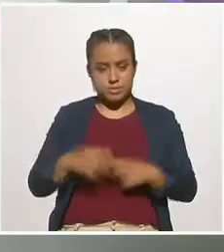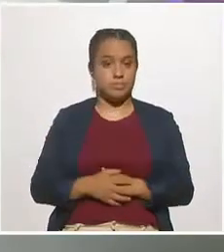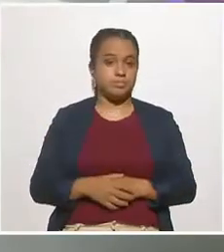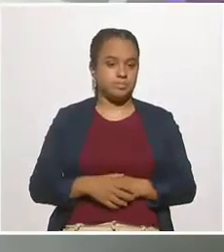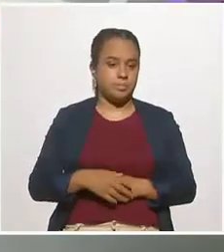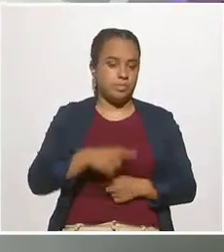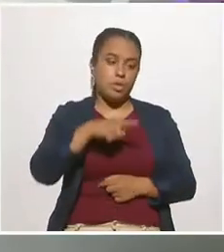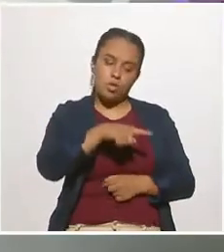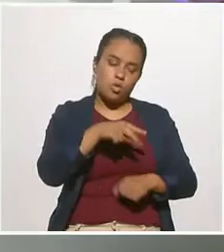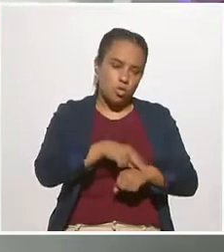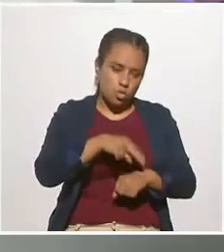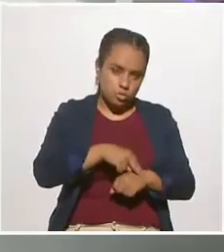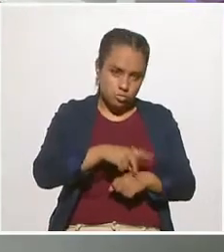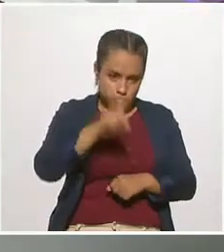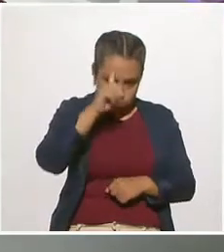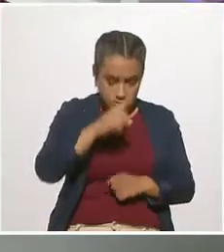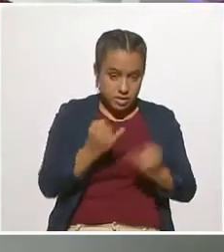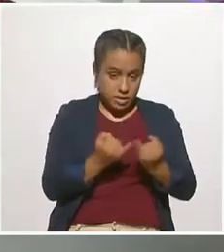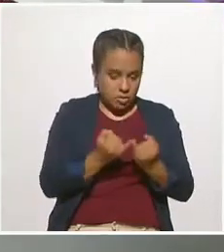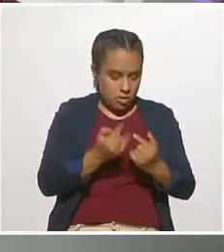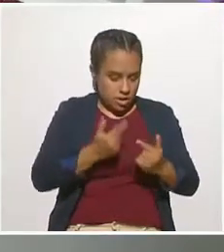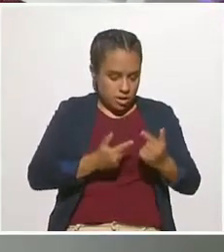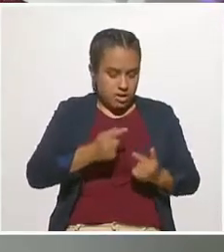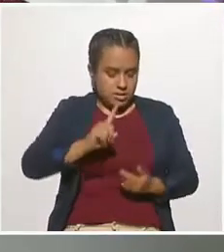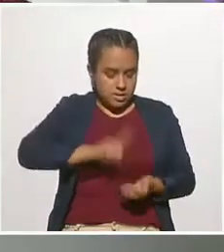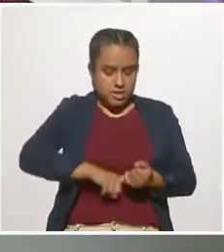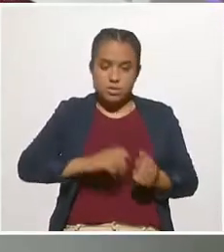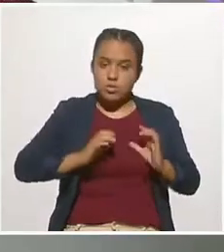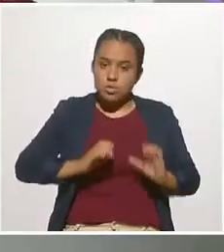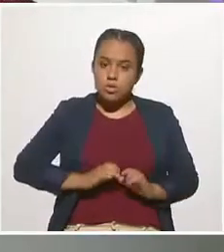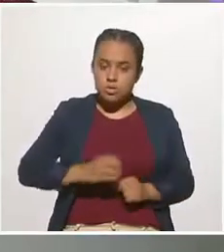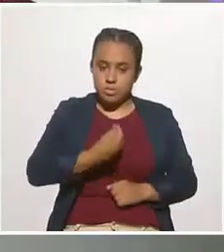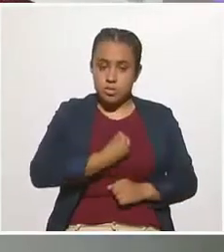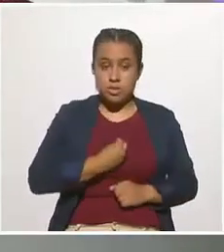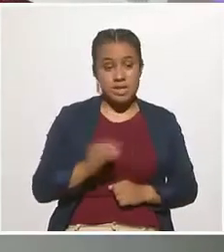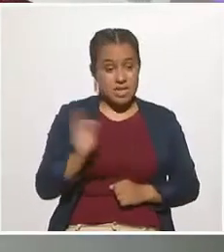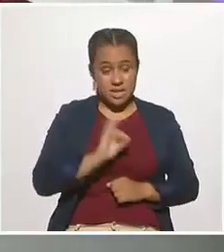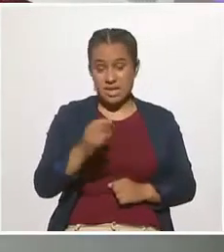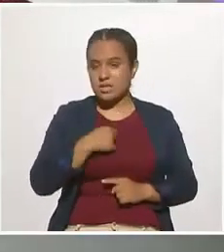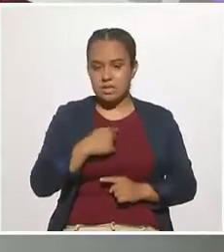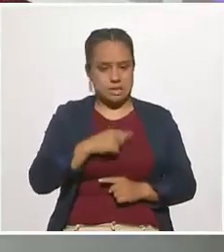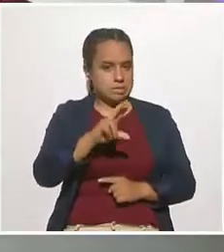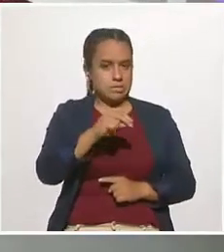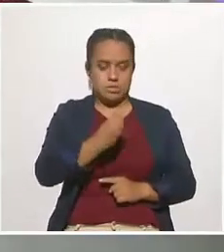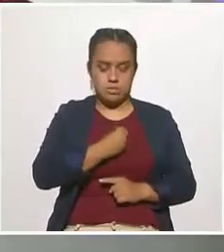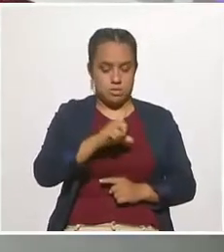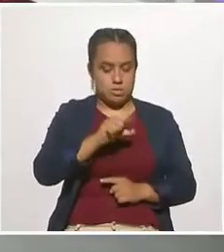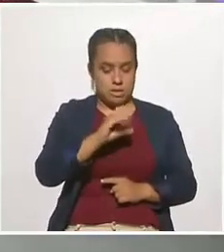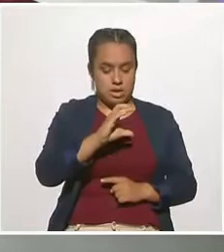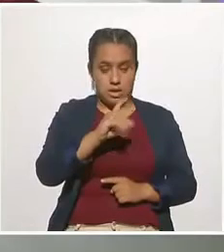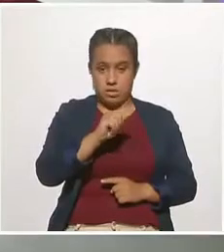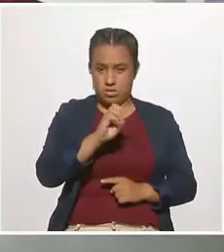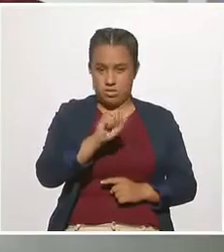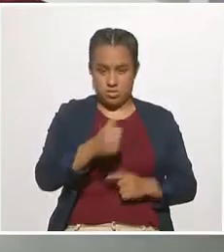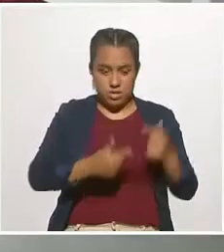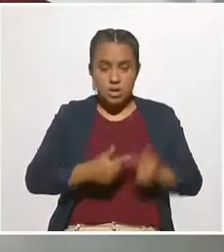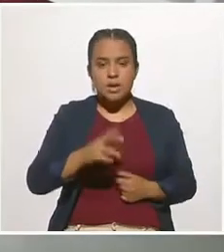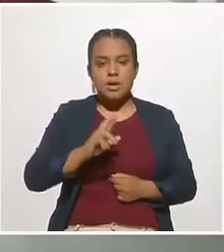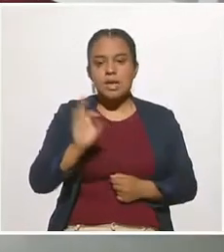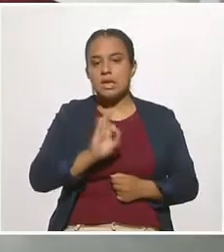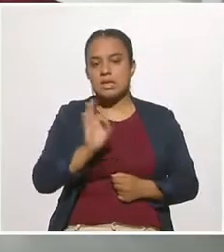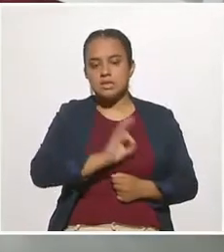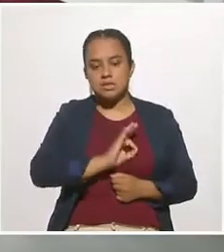que el cuerpo tolera. Claro. Si yo soy una persona intolerante a la lactosa, puedo buscar alguna bebida, como